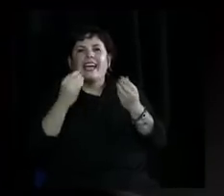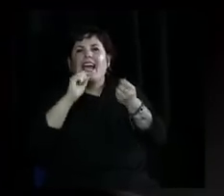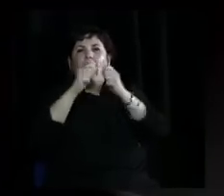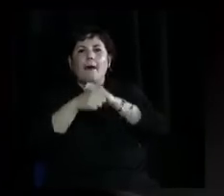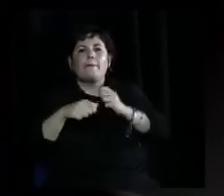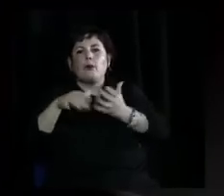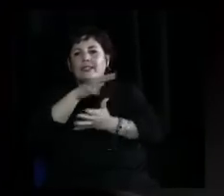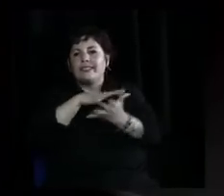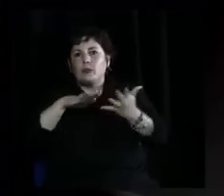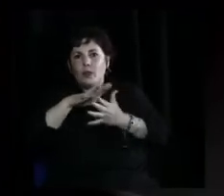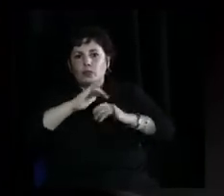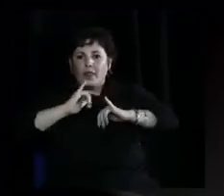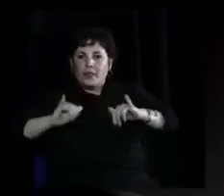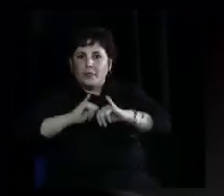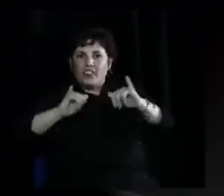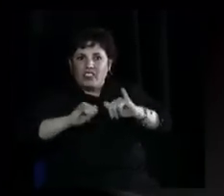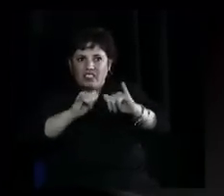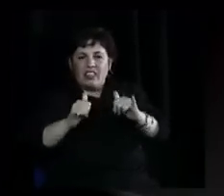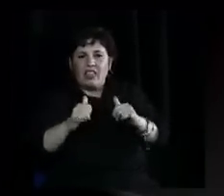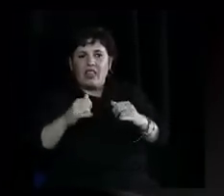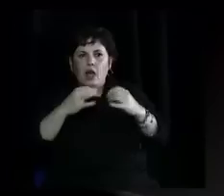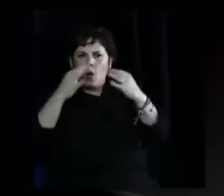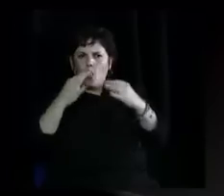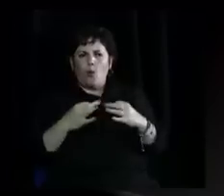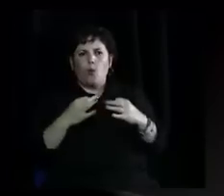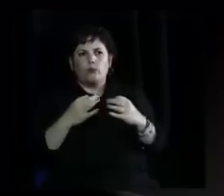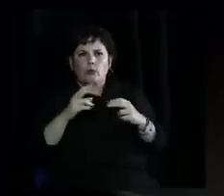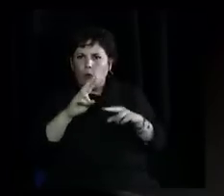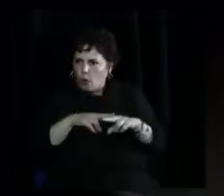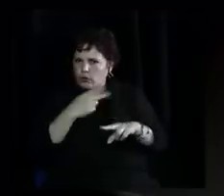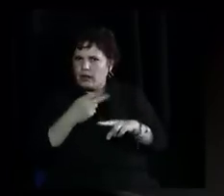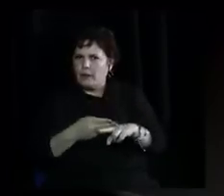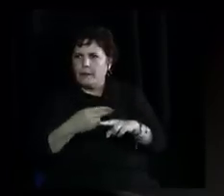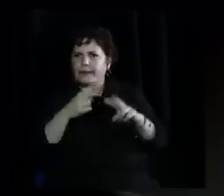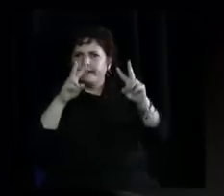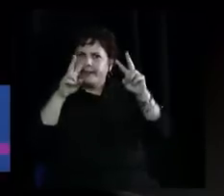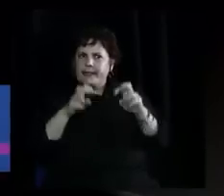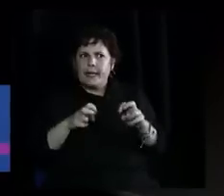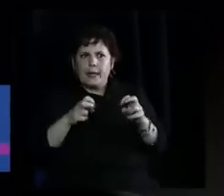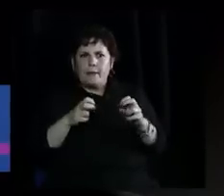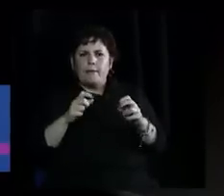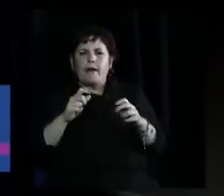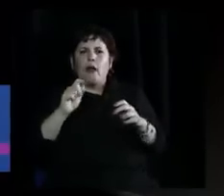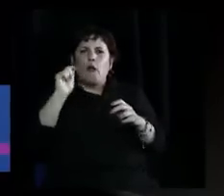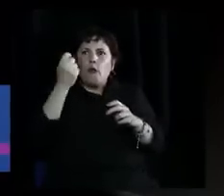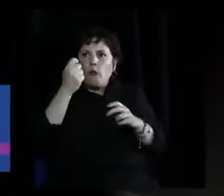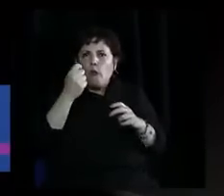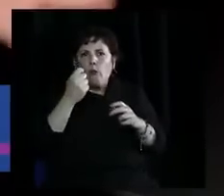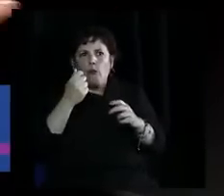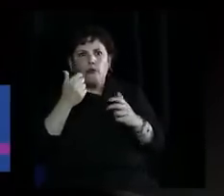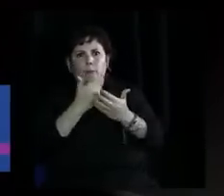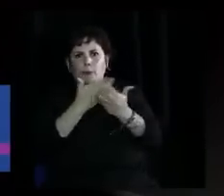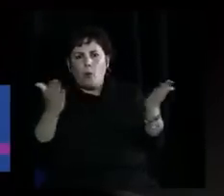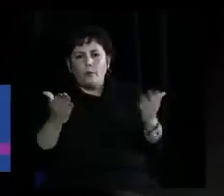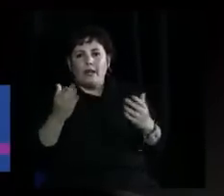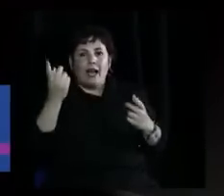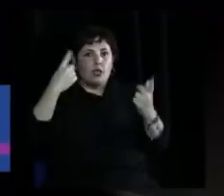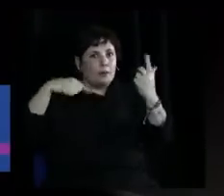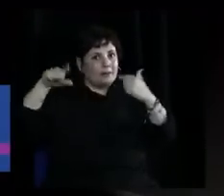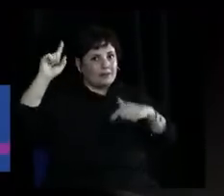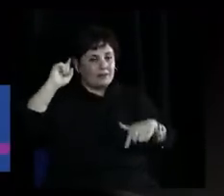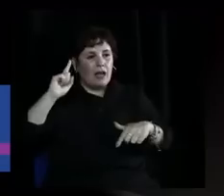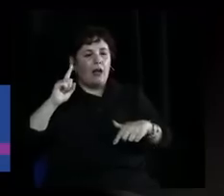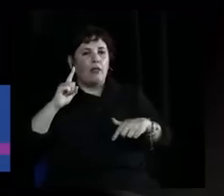situación para que en estos días haya tomado otra vez el tema luz pública. Nosotros el año pasado